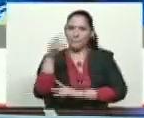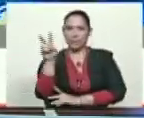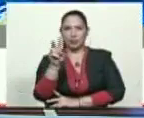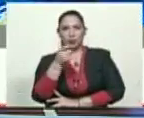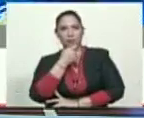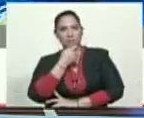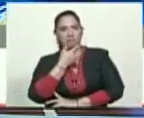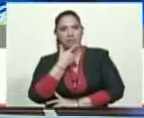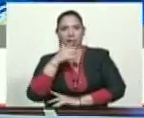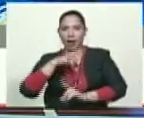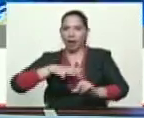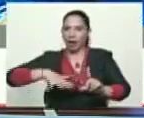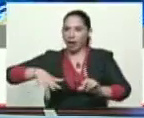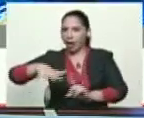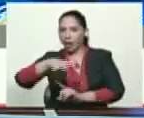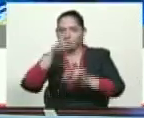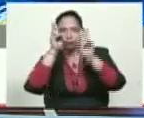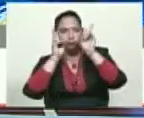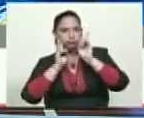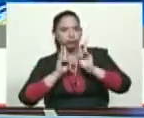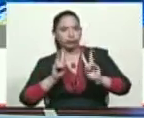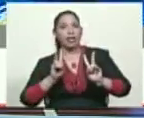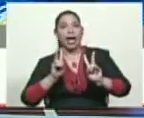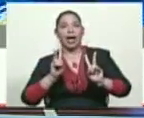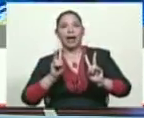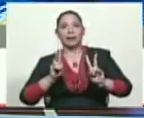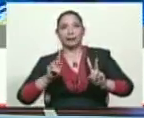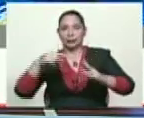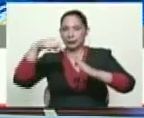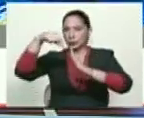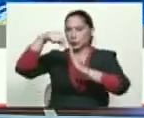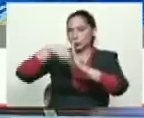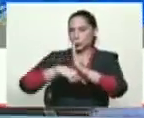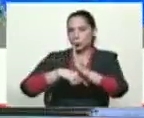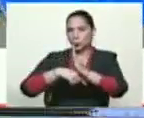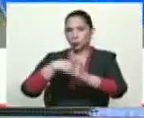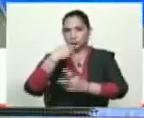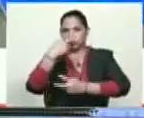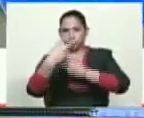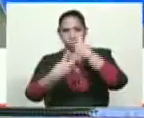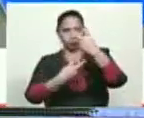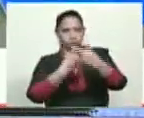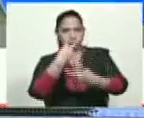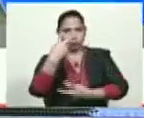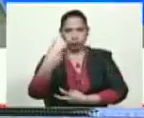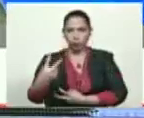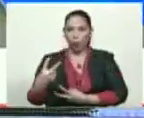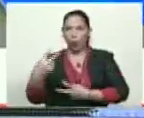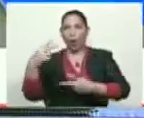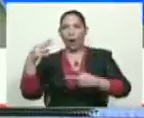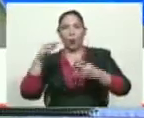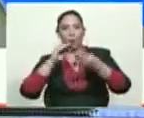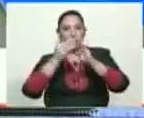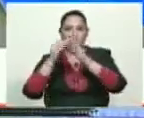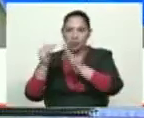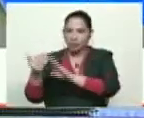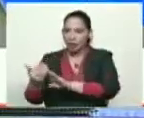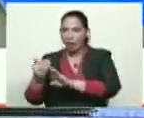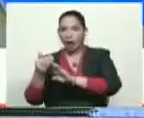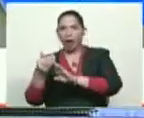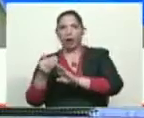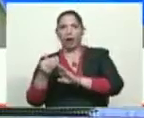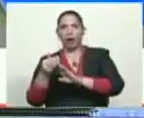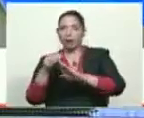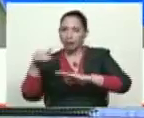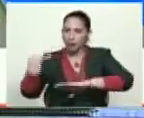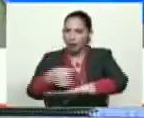bella y llegar a la profundidad del barrio de la comunidad de la